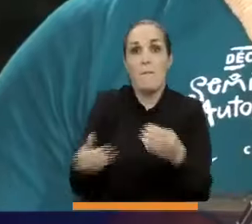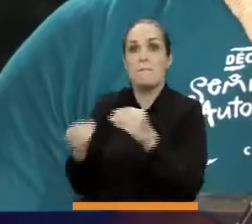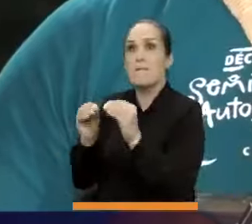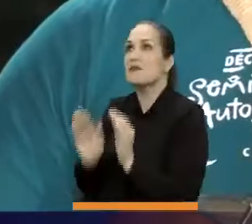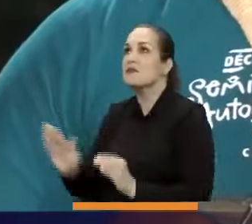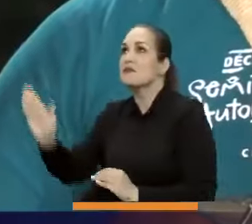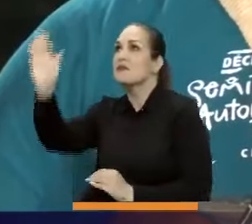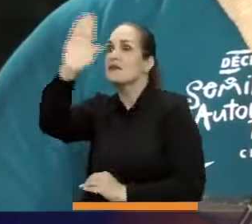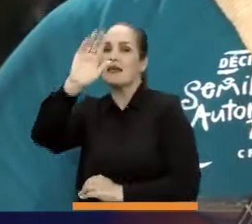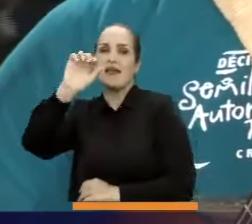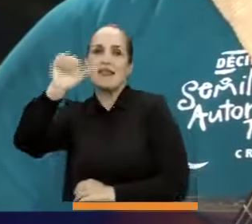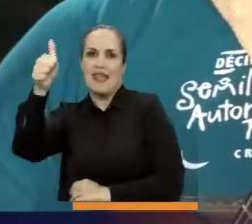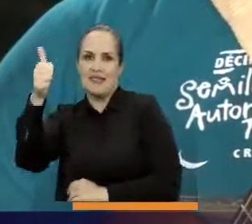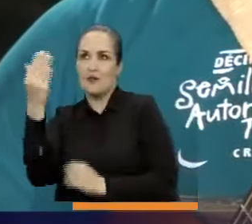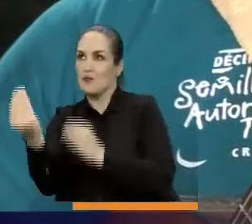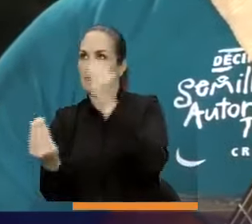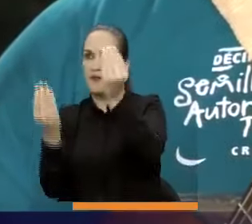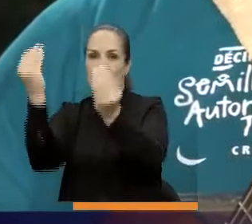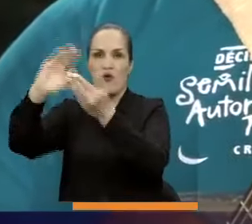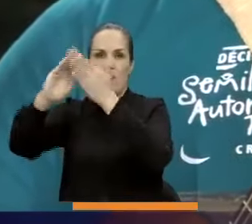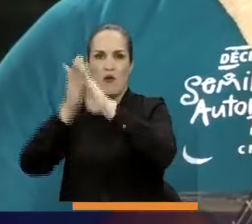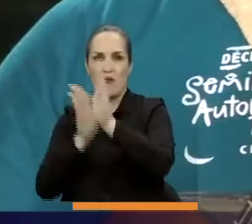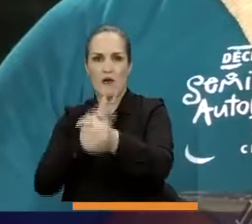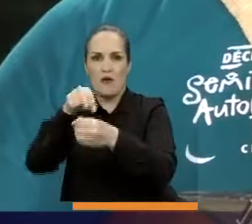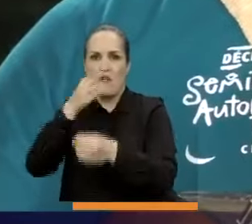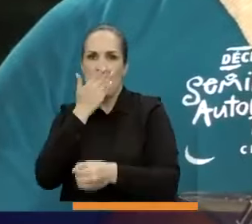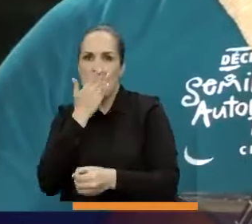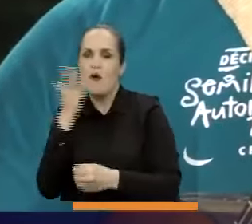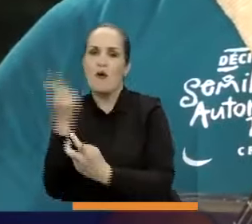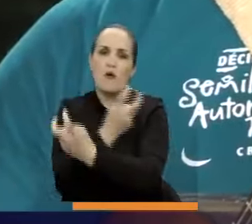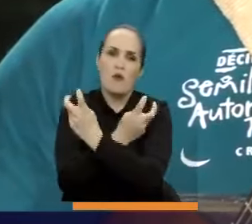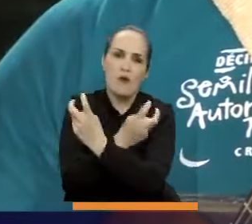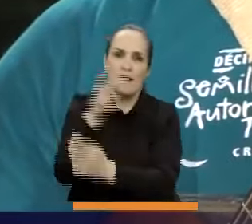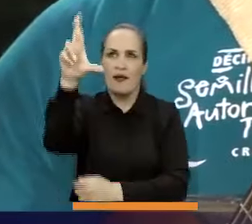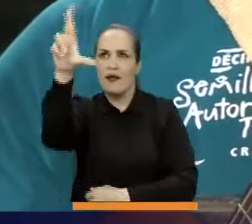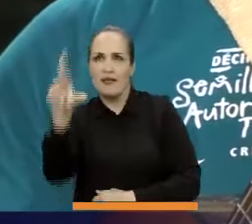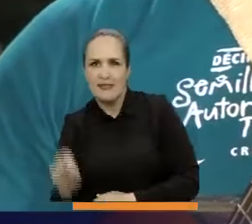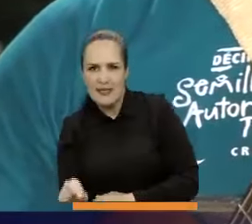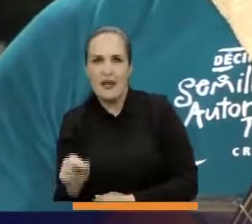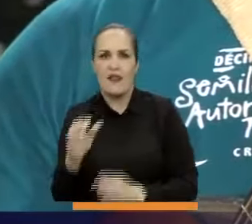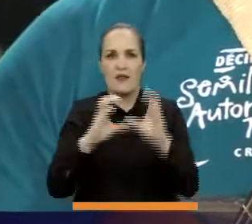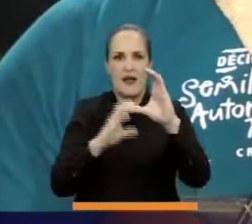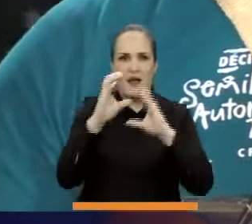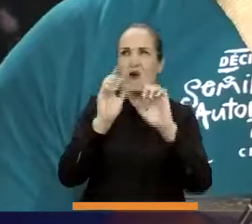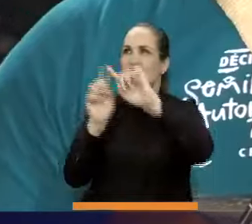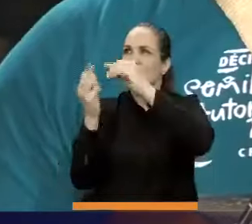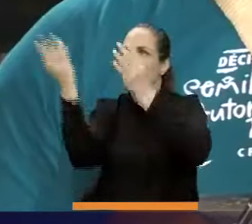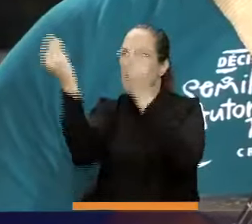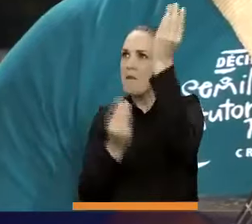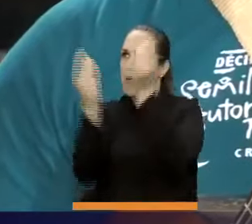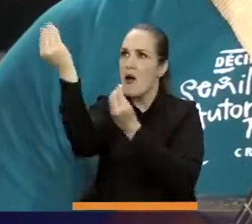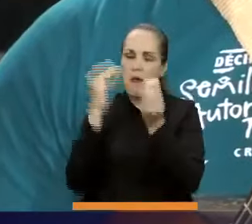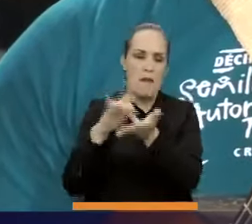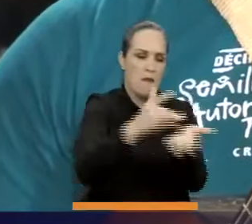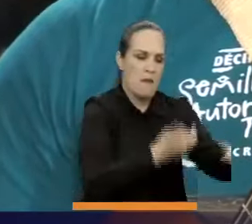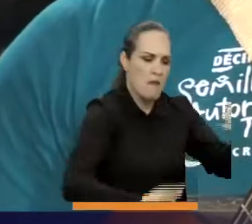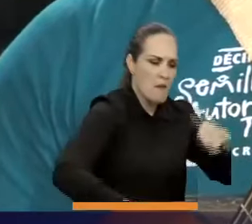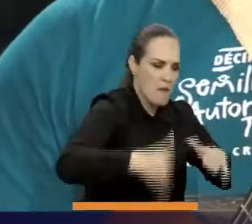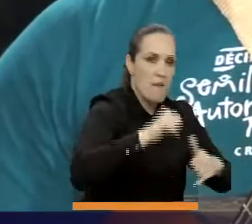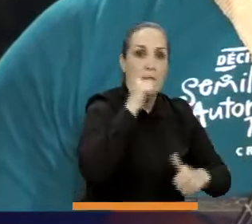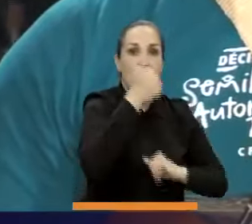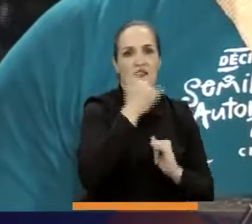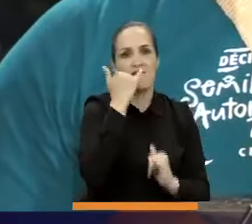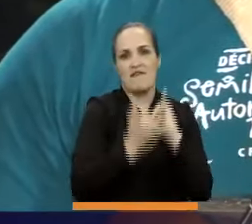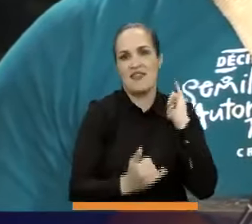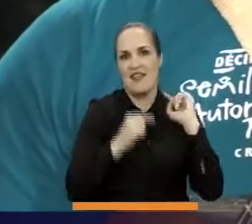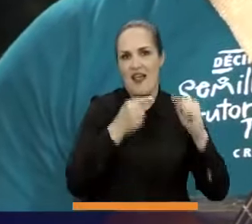departamentos invitados, delegaciones de pueblos indígenas del Huila, de Risaralda, de Cauca, que están aquí presentes en este territorio. Nosotros